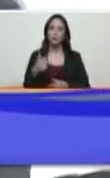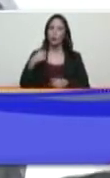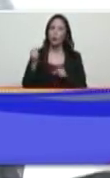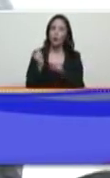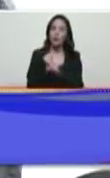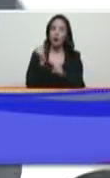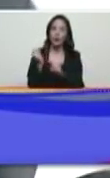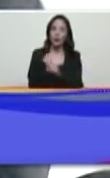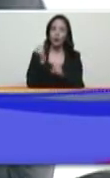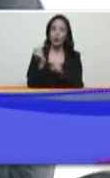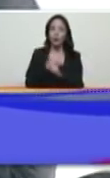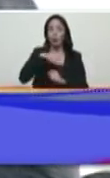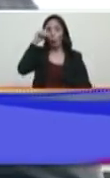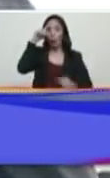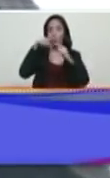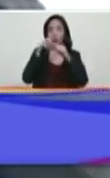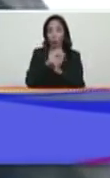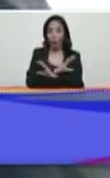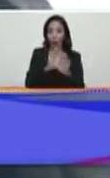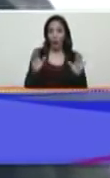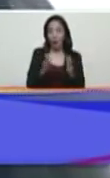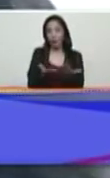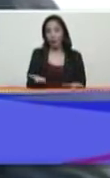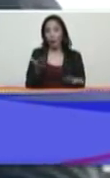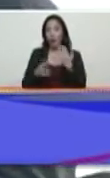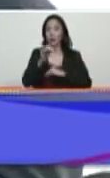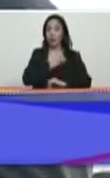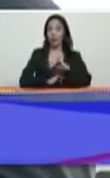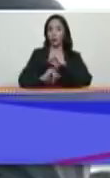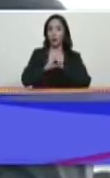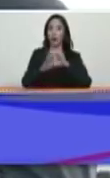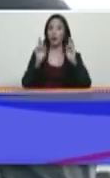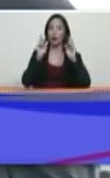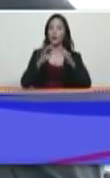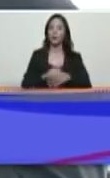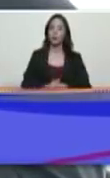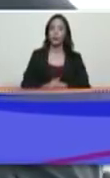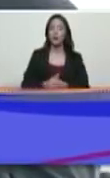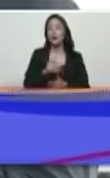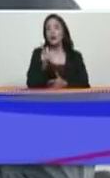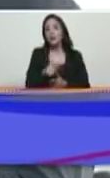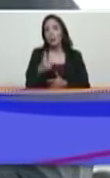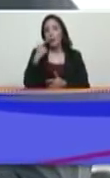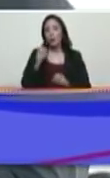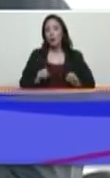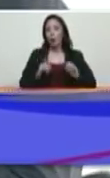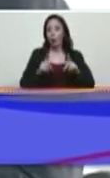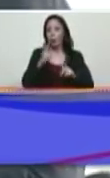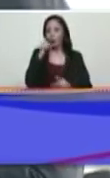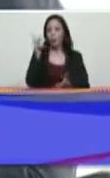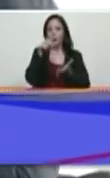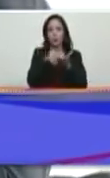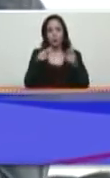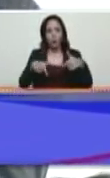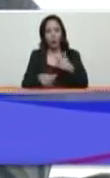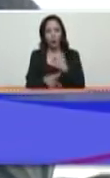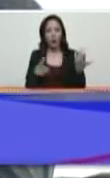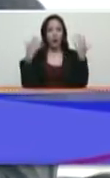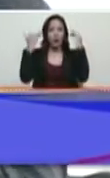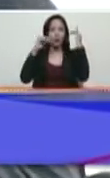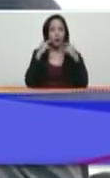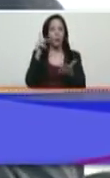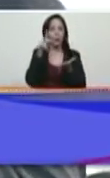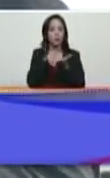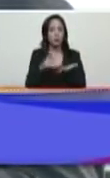ya en miras de que también se convierta en un destino internacional. Tuvimos la oportunidad también de participar acá en la feria, así como usted lo dice,